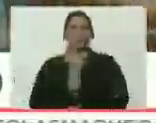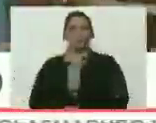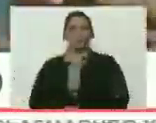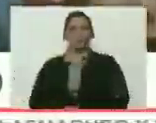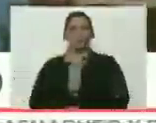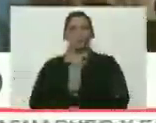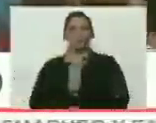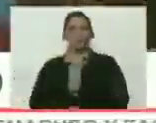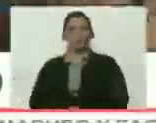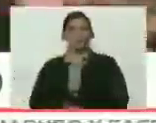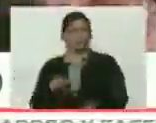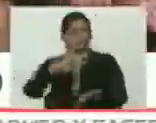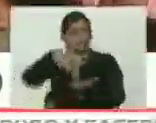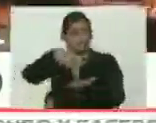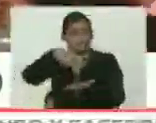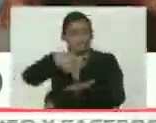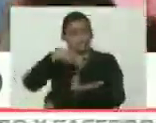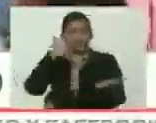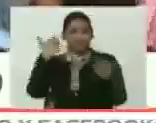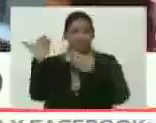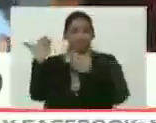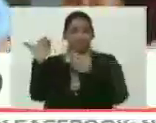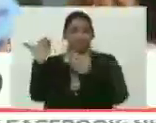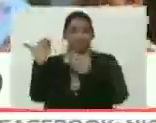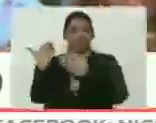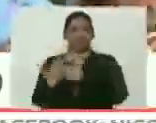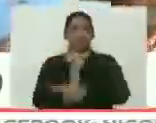Se batuquean.